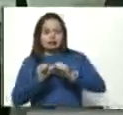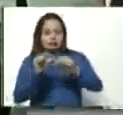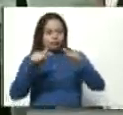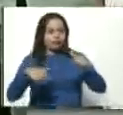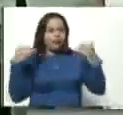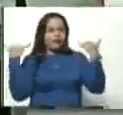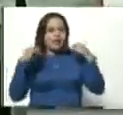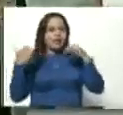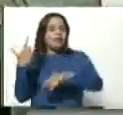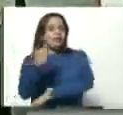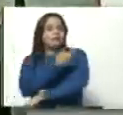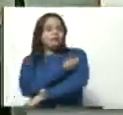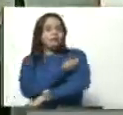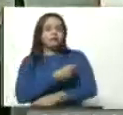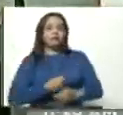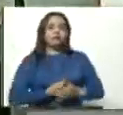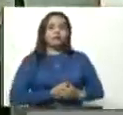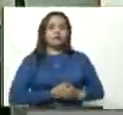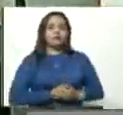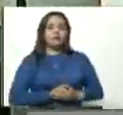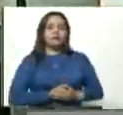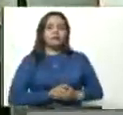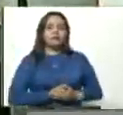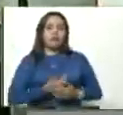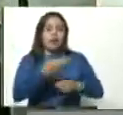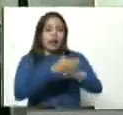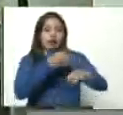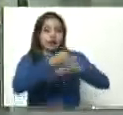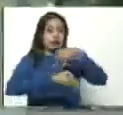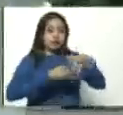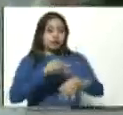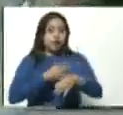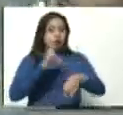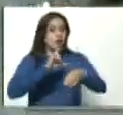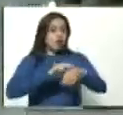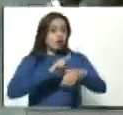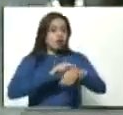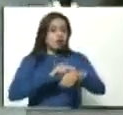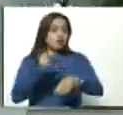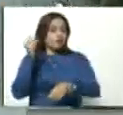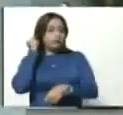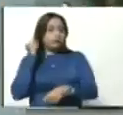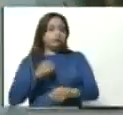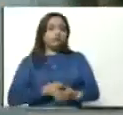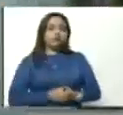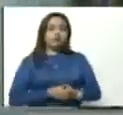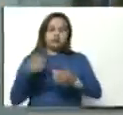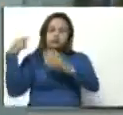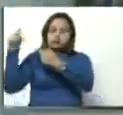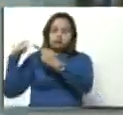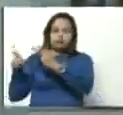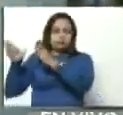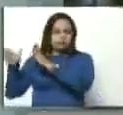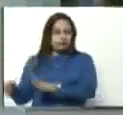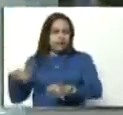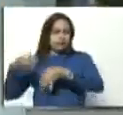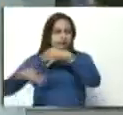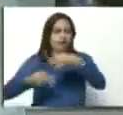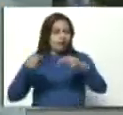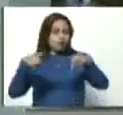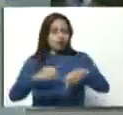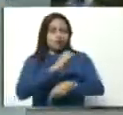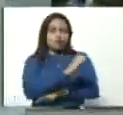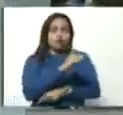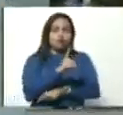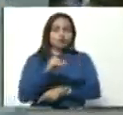de inmunización. Por supuesto, como lo explicó la doctora Bermúdez, el doctor Julio, aquí estamos en el CDI desde